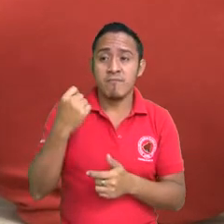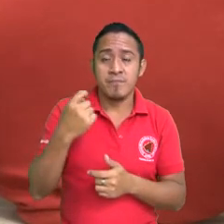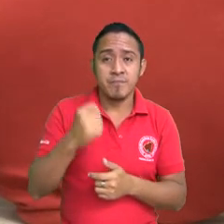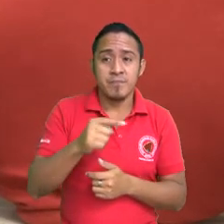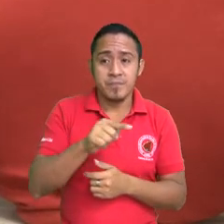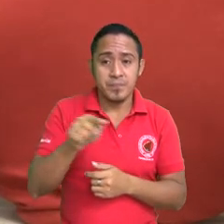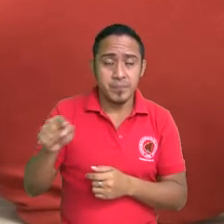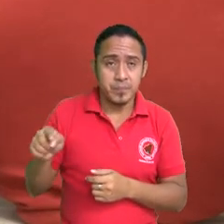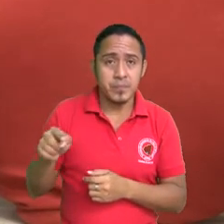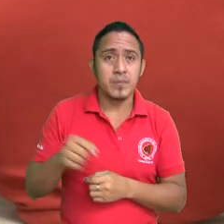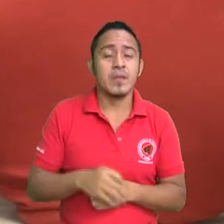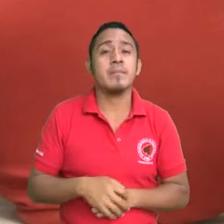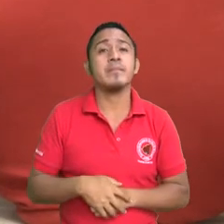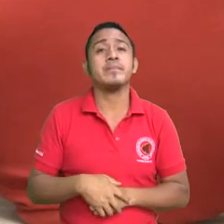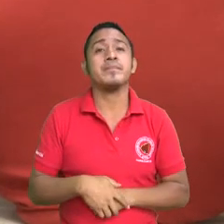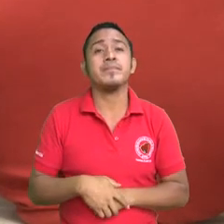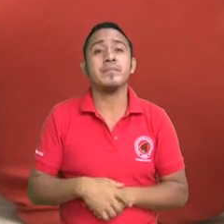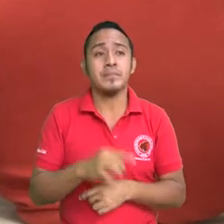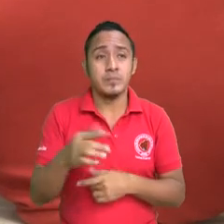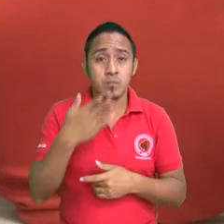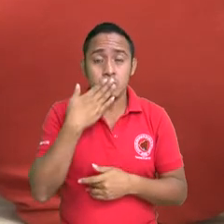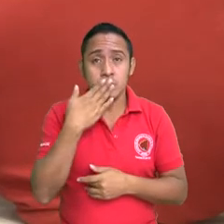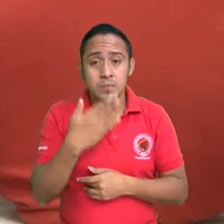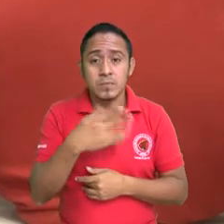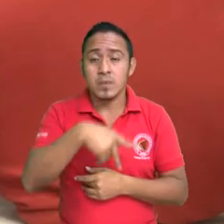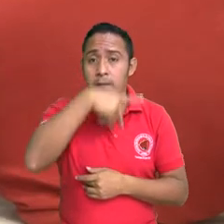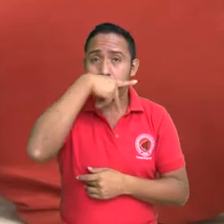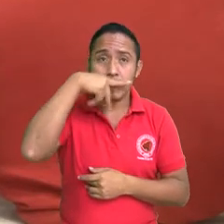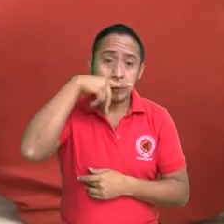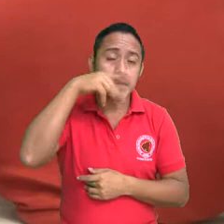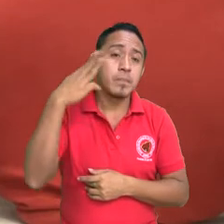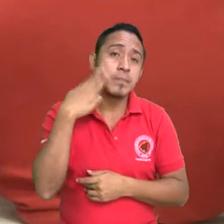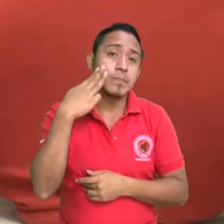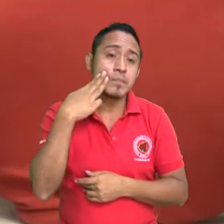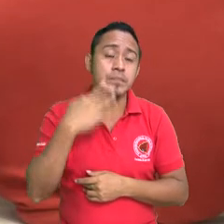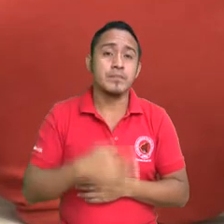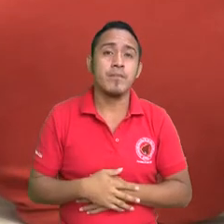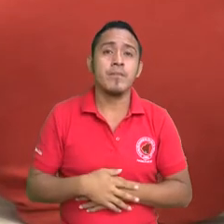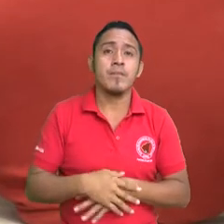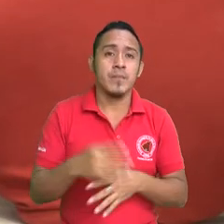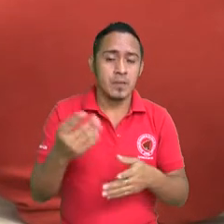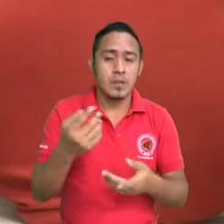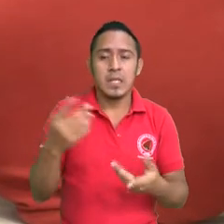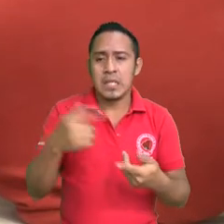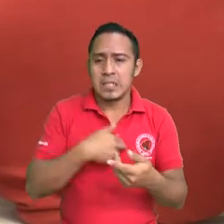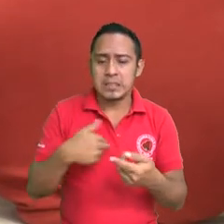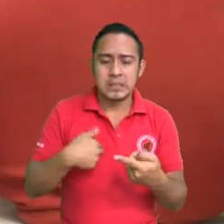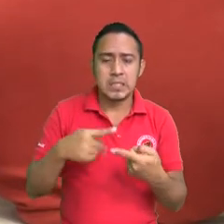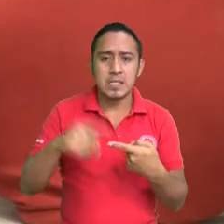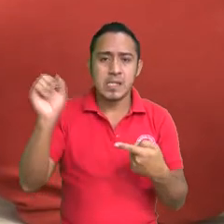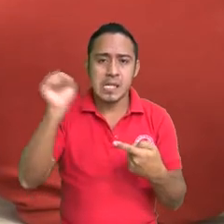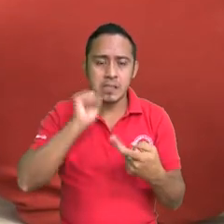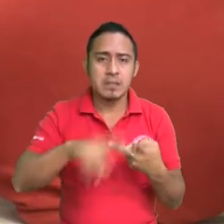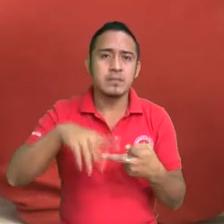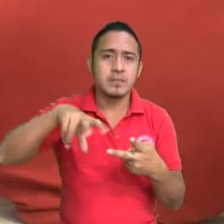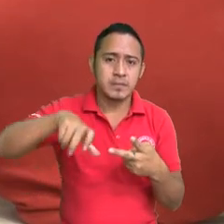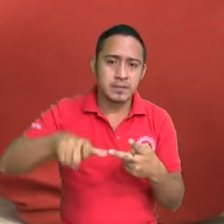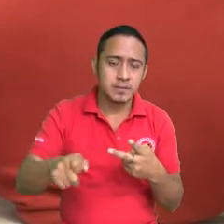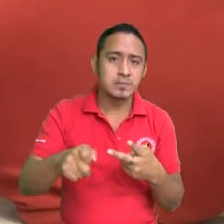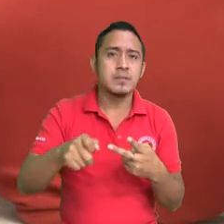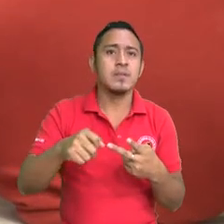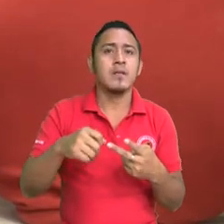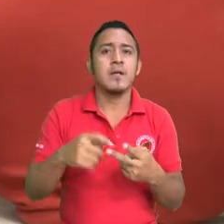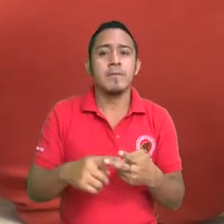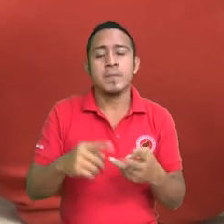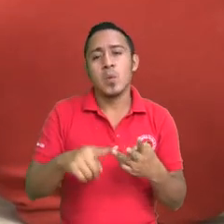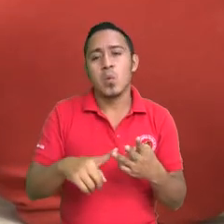de alimentos. Entonces es ideal que los padres, para que ellos tengan una buena visión, lo combinen con zanahorias, naranjas, o sea, un fresco de zanahoria